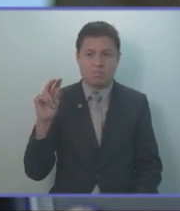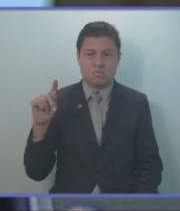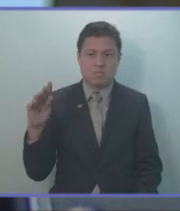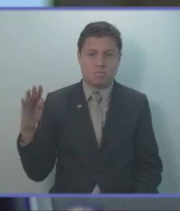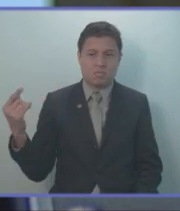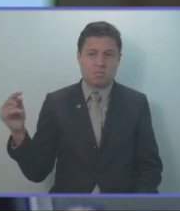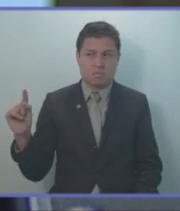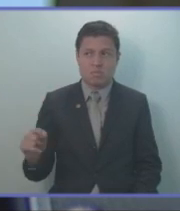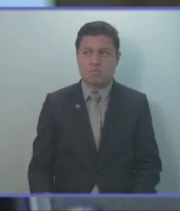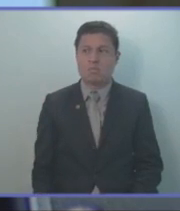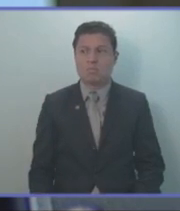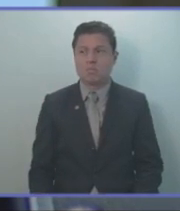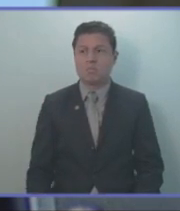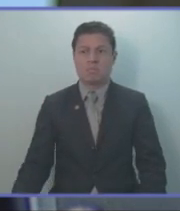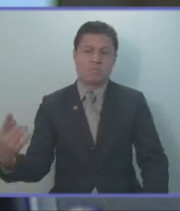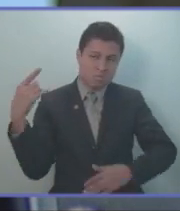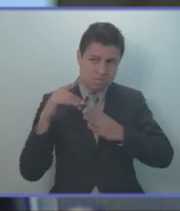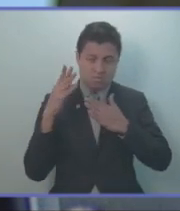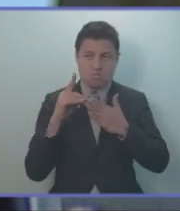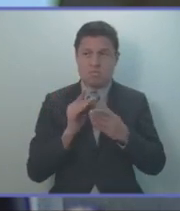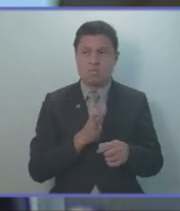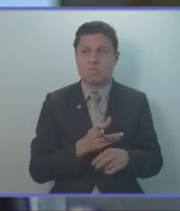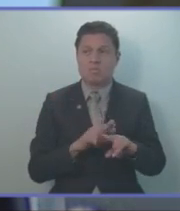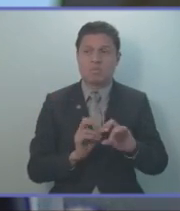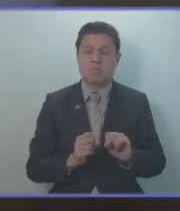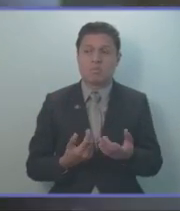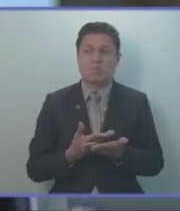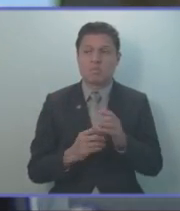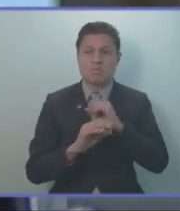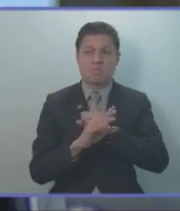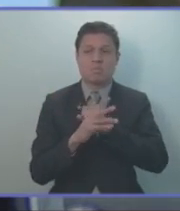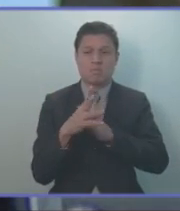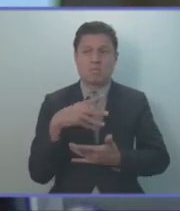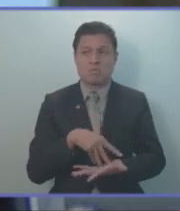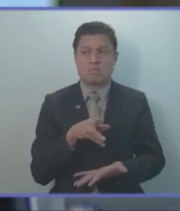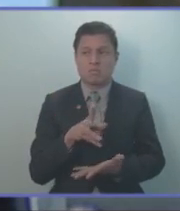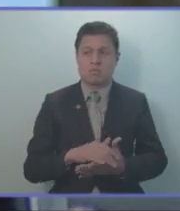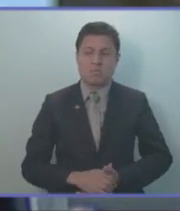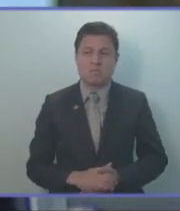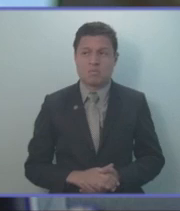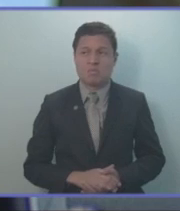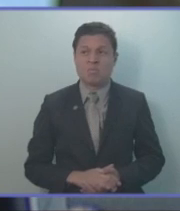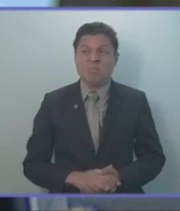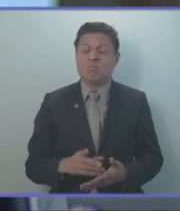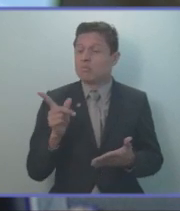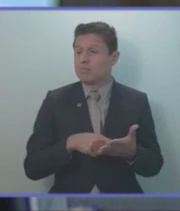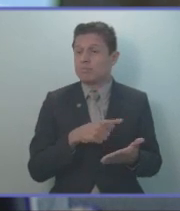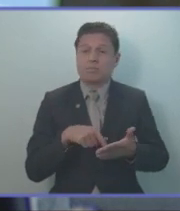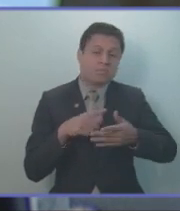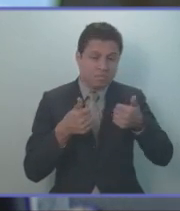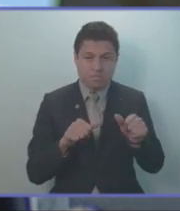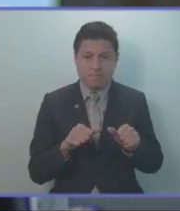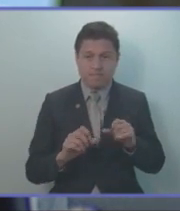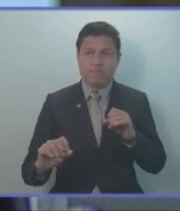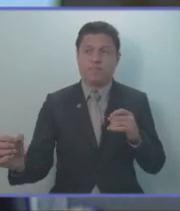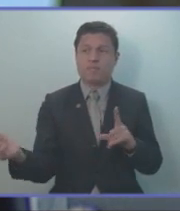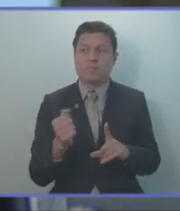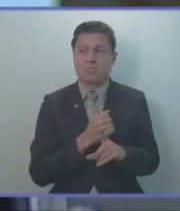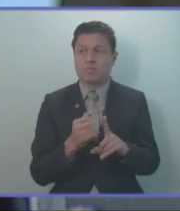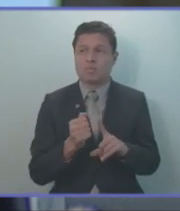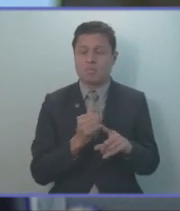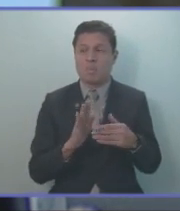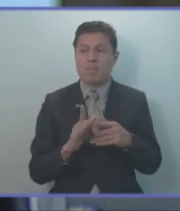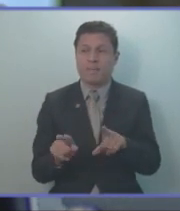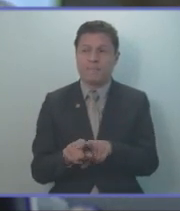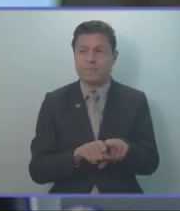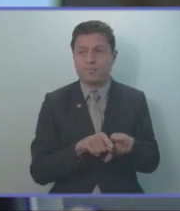1326-2-2014-1, moción de diputados de Arena en el sentido se emita pronunciamiento público condenando las acciones violentas ocurridas en la